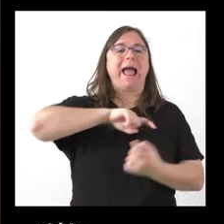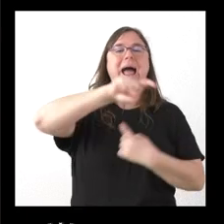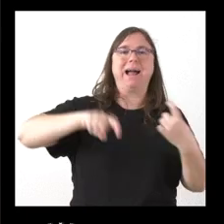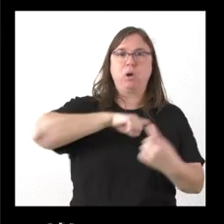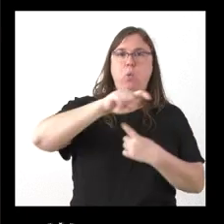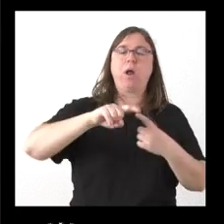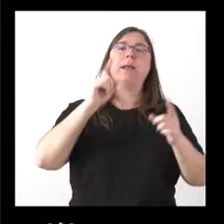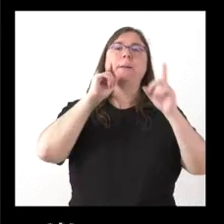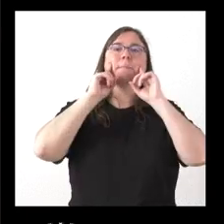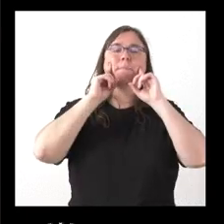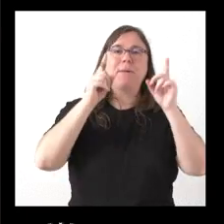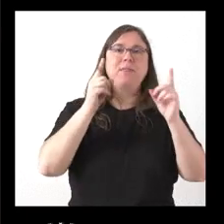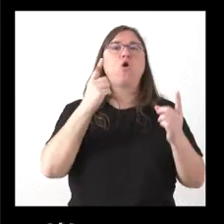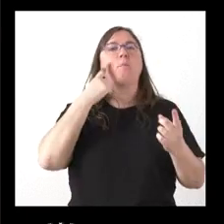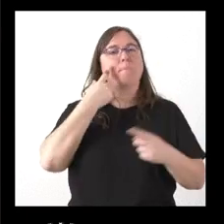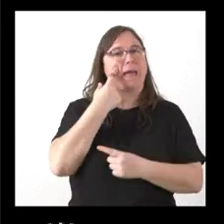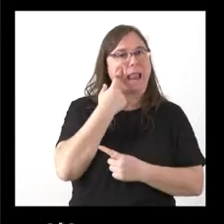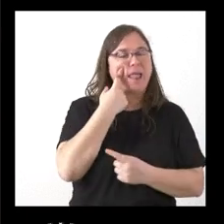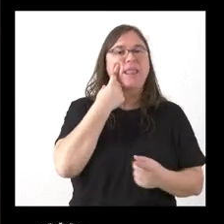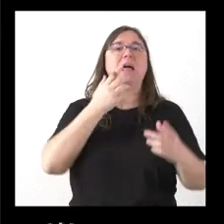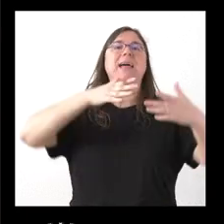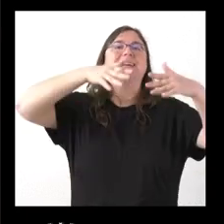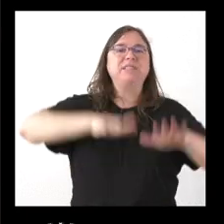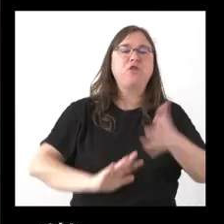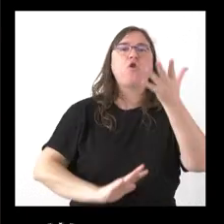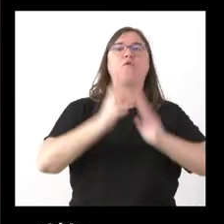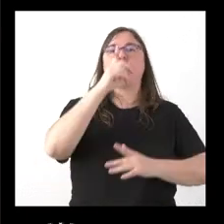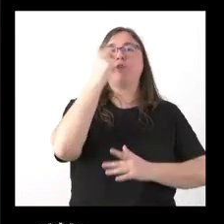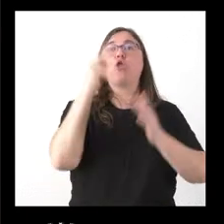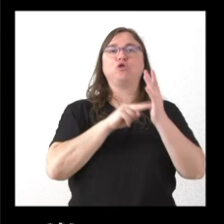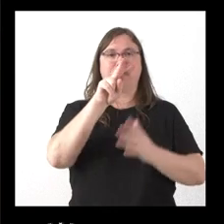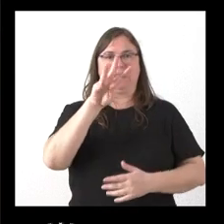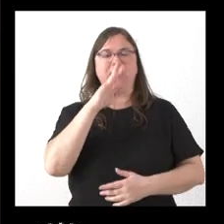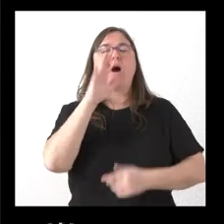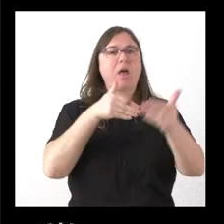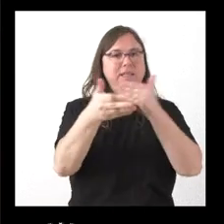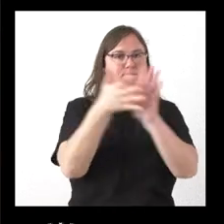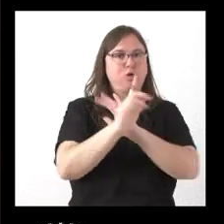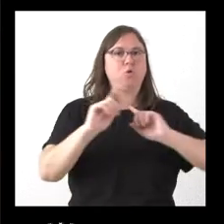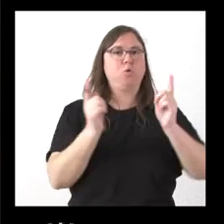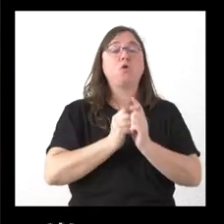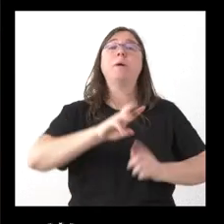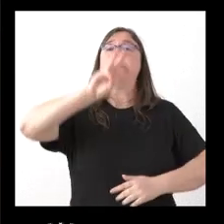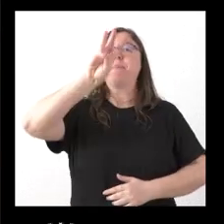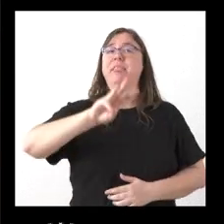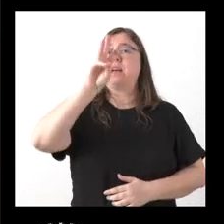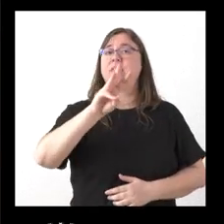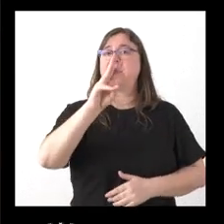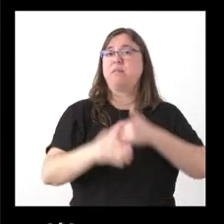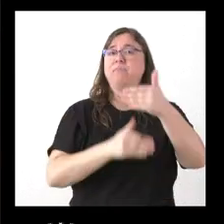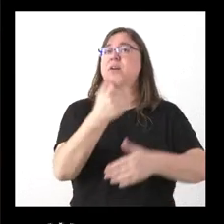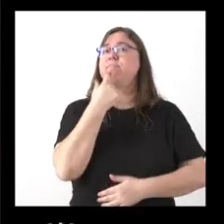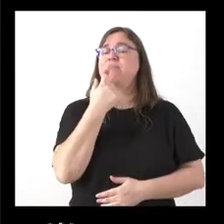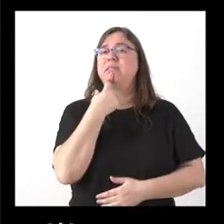vigilancia y extinción de incendios forestales para el año 2023 del que ahora hablaré brevemente y la tercera prevé la tercera disposición final